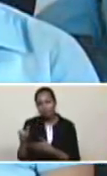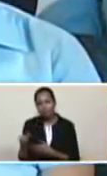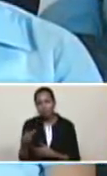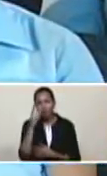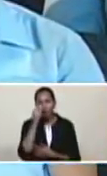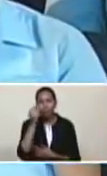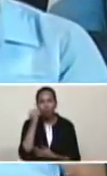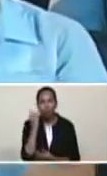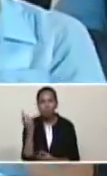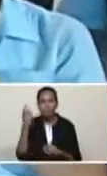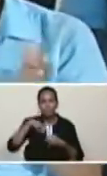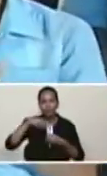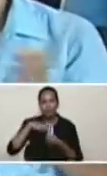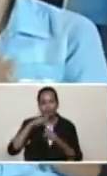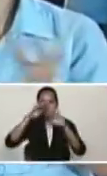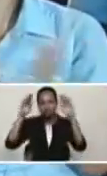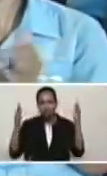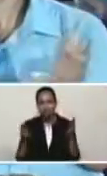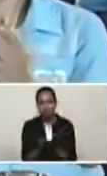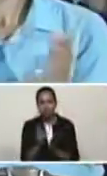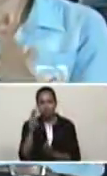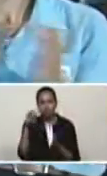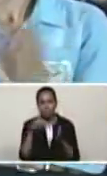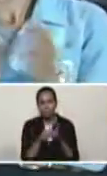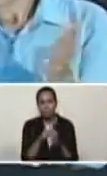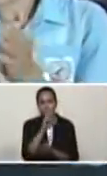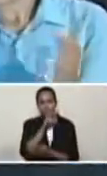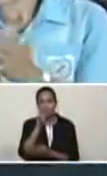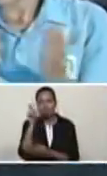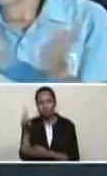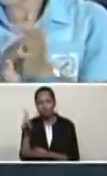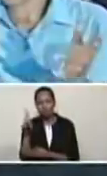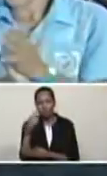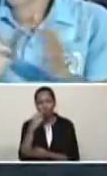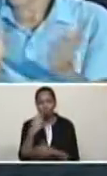las juventudes del mundo. 2021, desde ya.